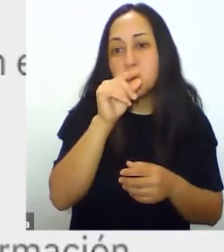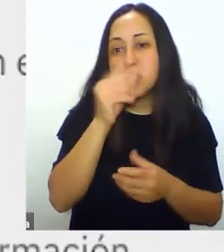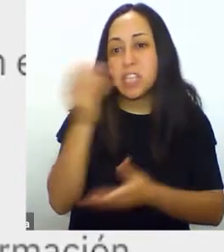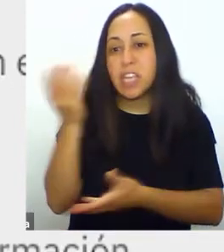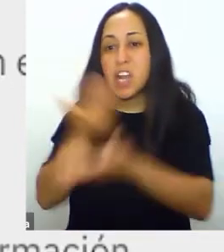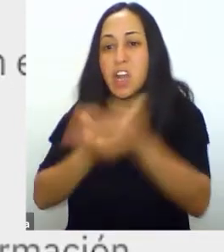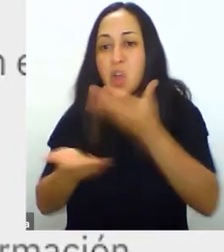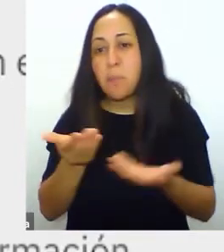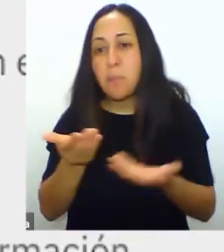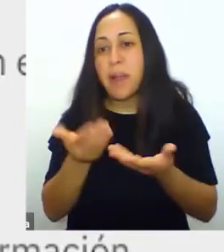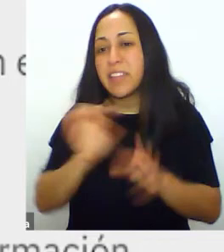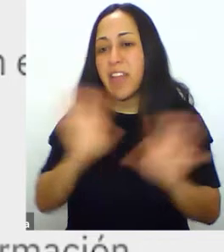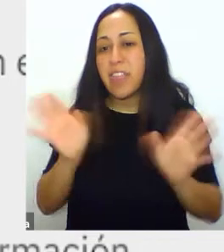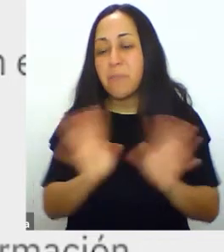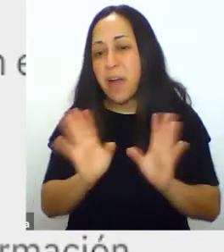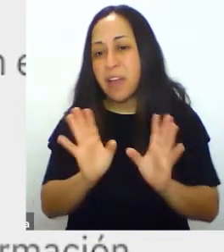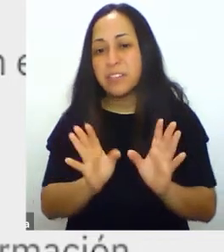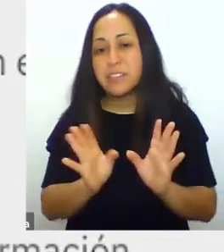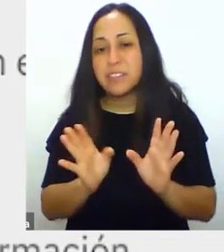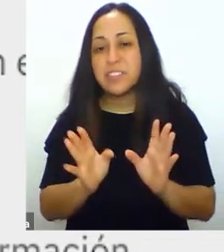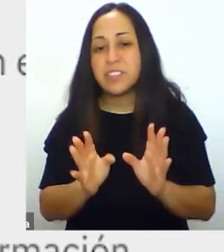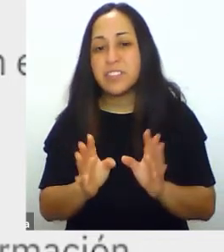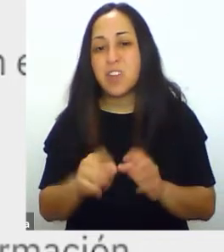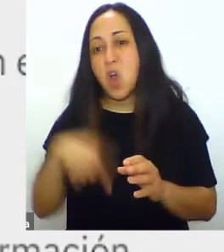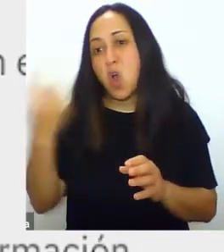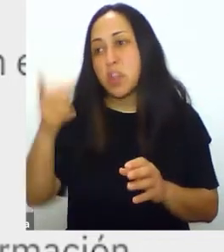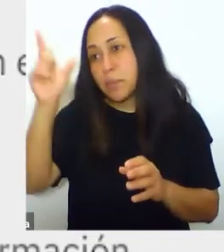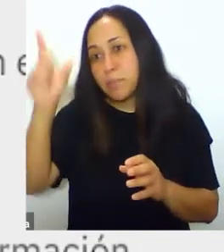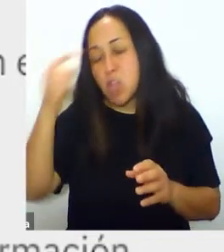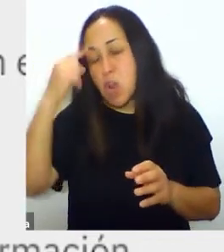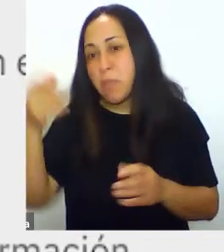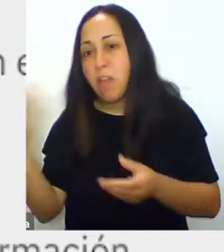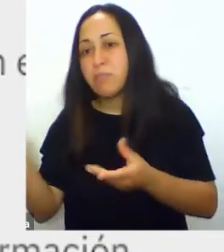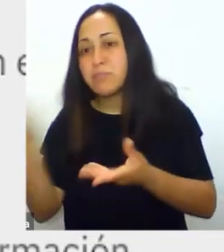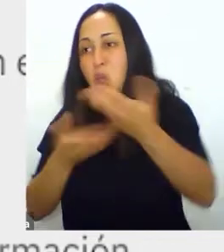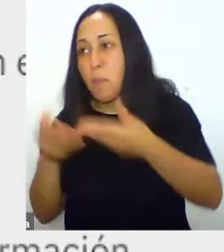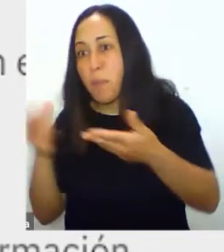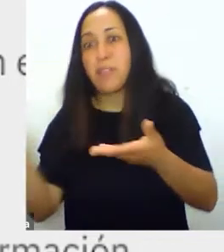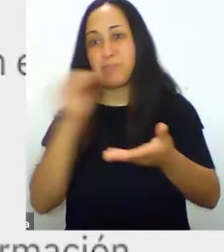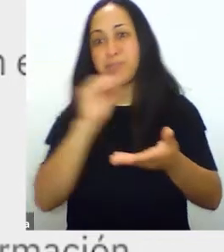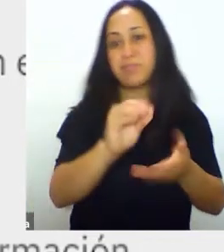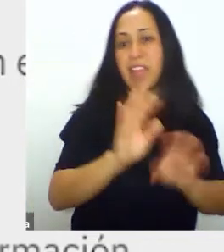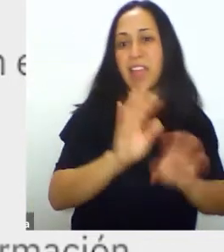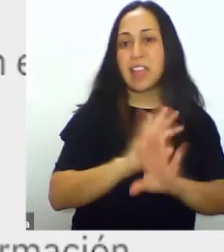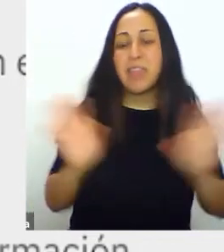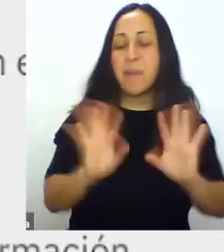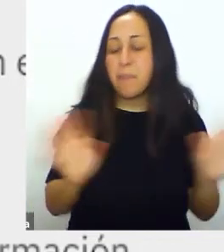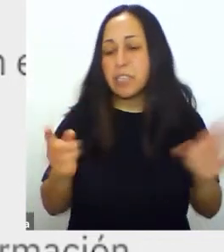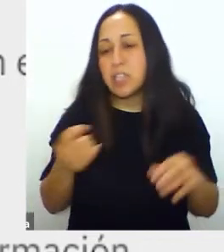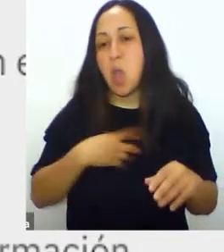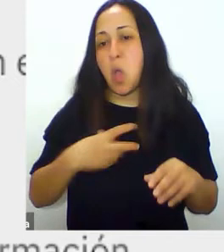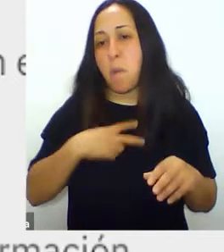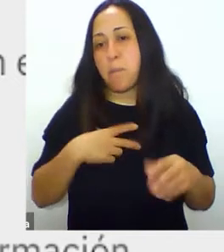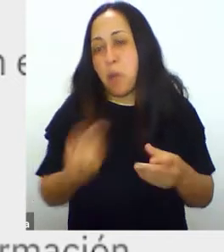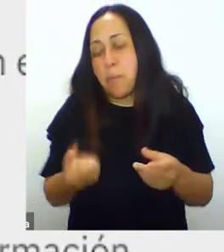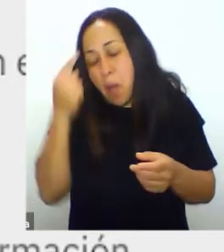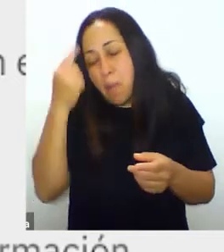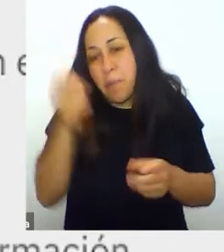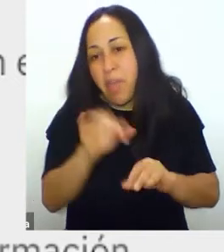o compartir contenido de otras personas. Y esto es interesante pensar que muchas veces las